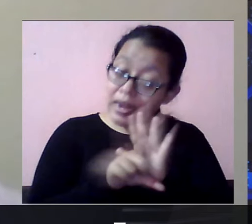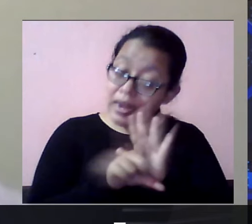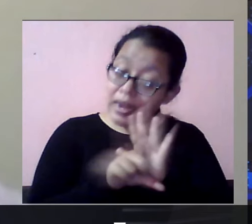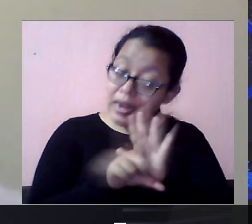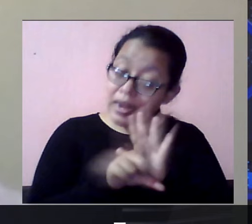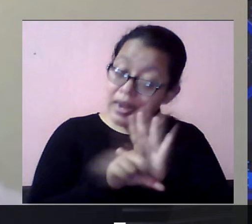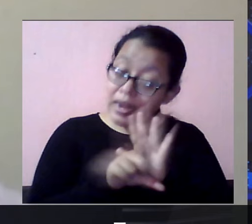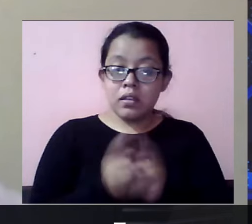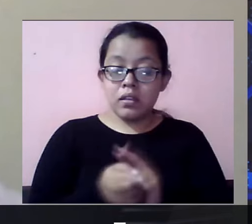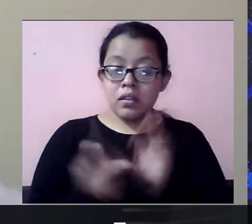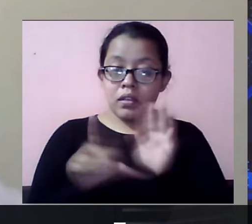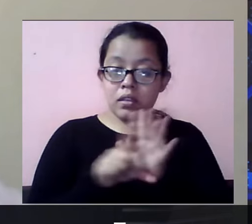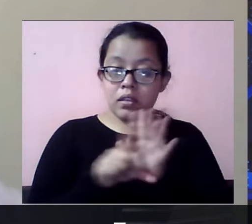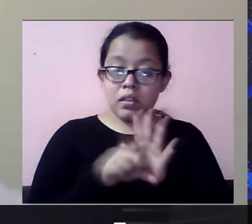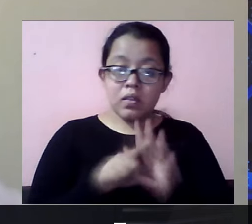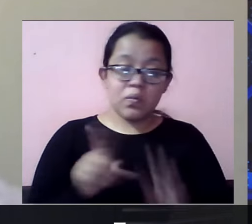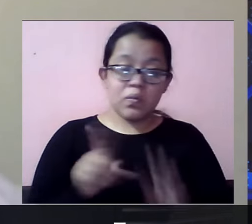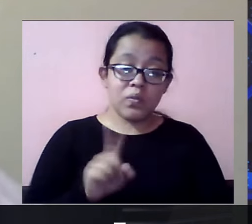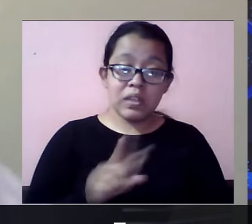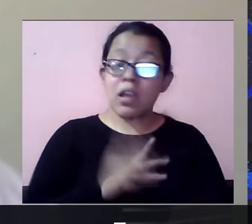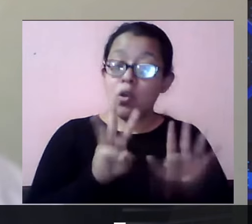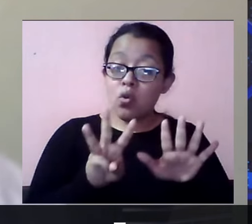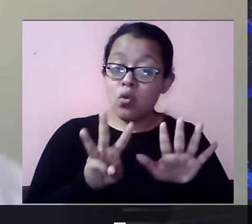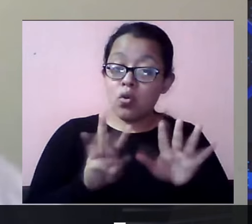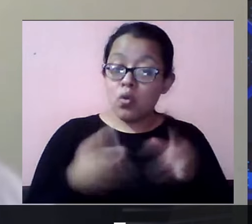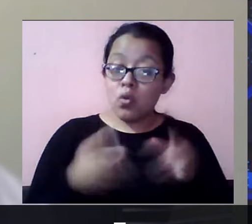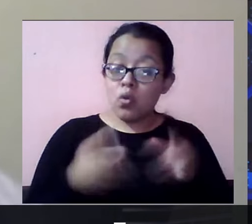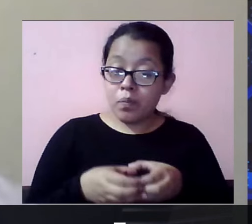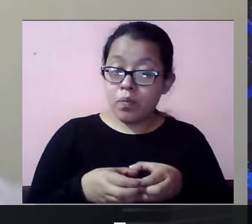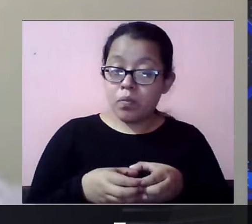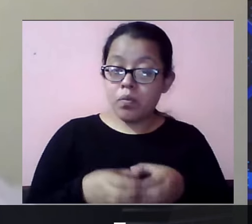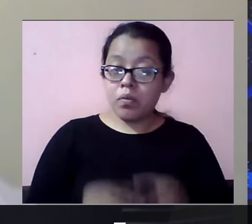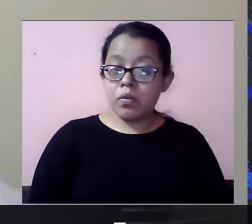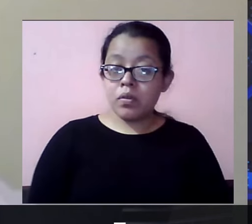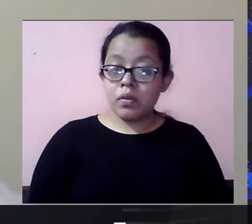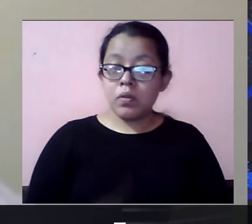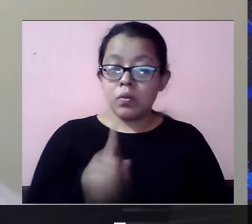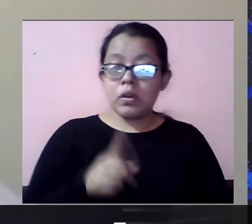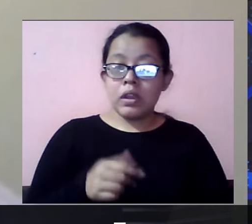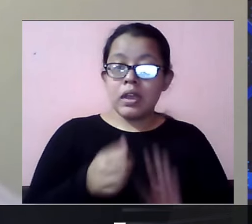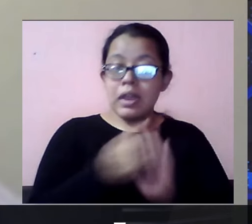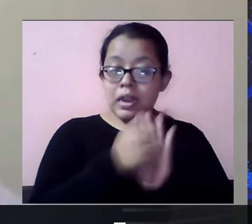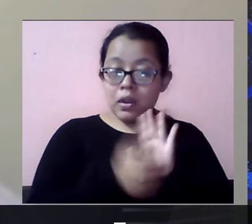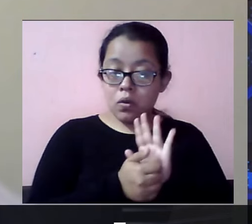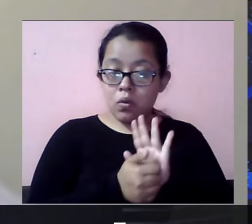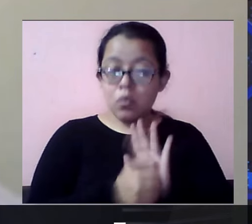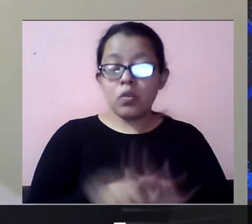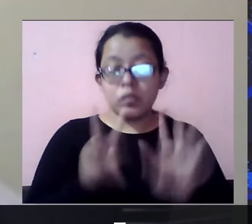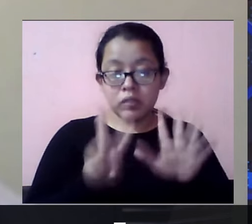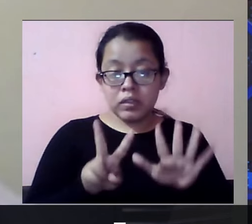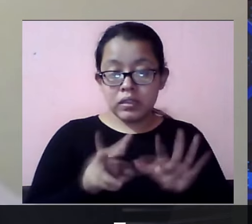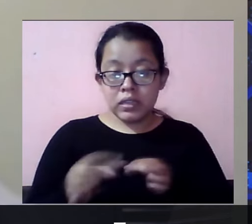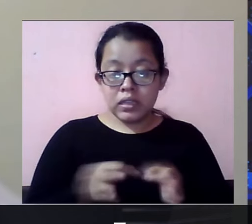no serían 8 los sectores. El artículo 7 habla de los sectores a descentralizar. Y aquí está bien